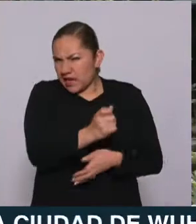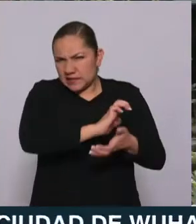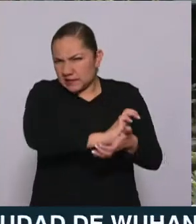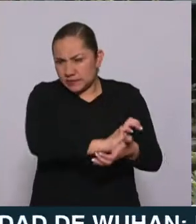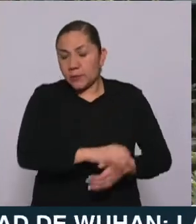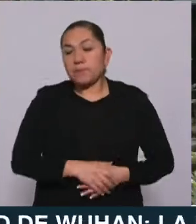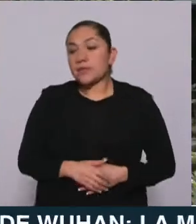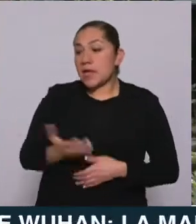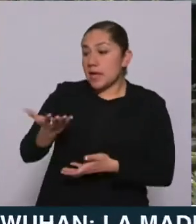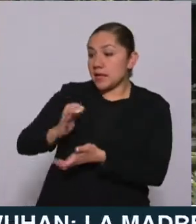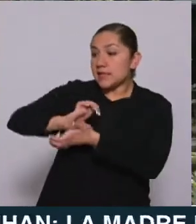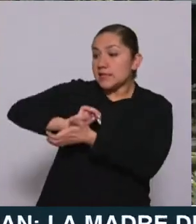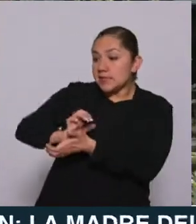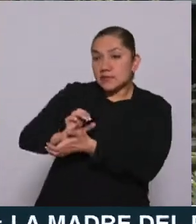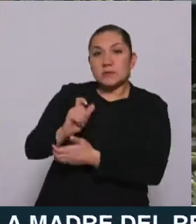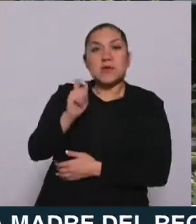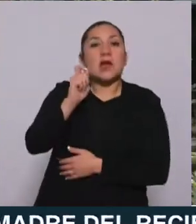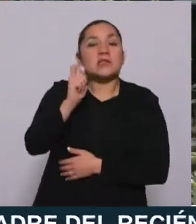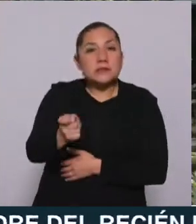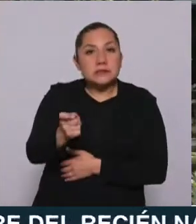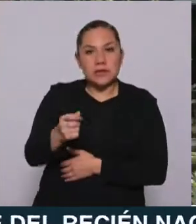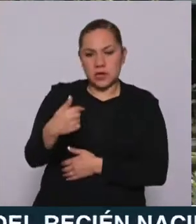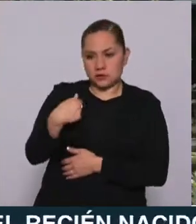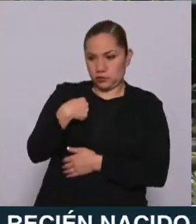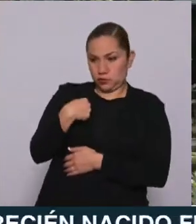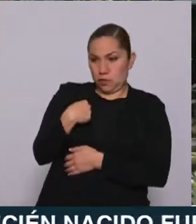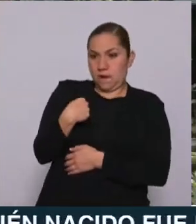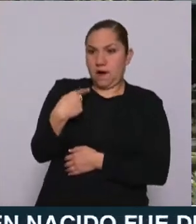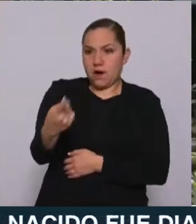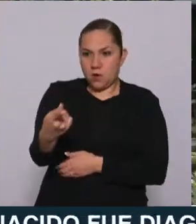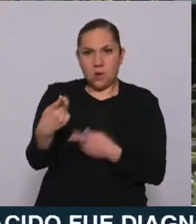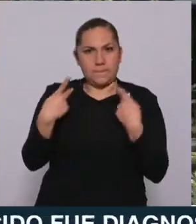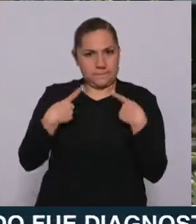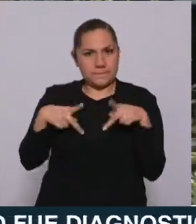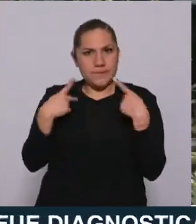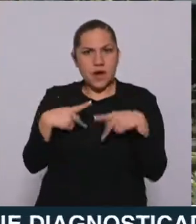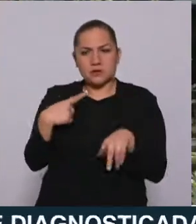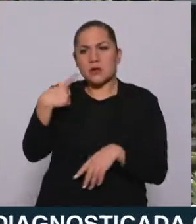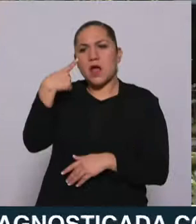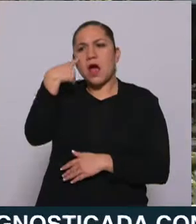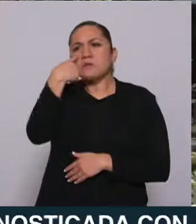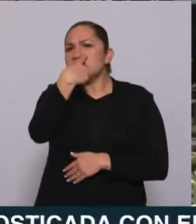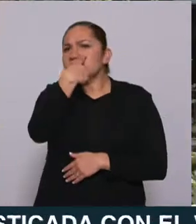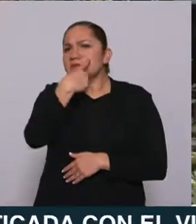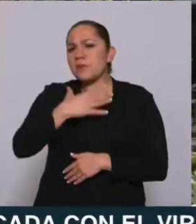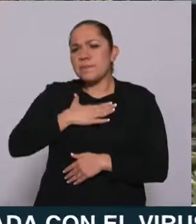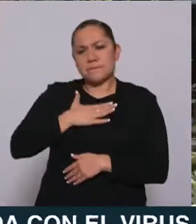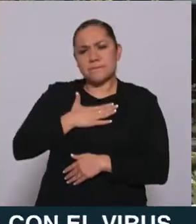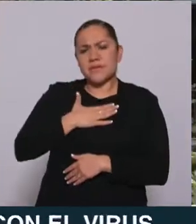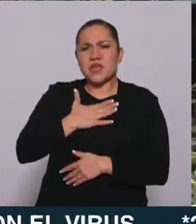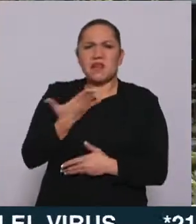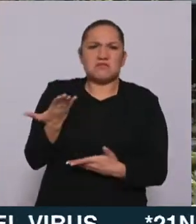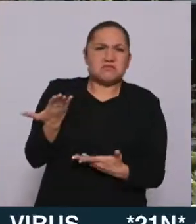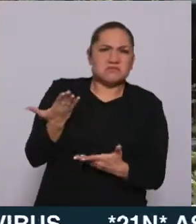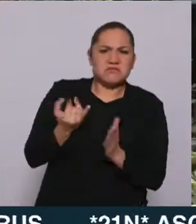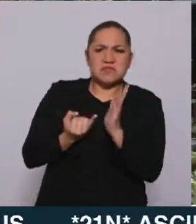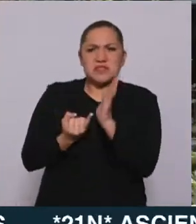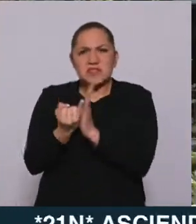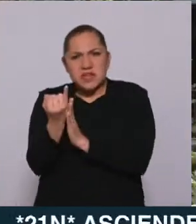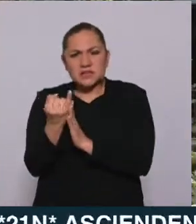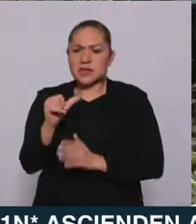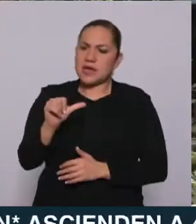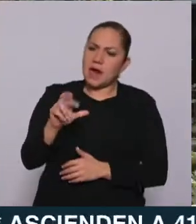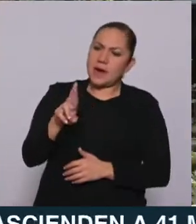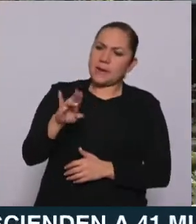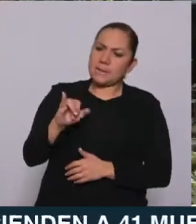trato diferente, arbitrario. Arbitrario lo subrayo porque es justamente la palabra clave para poder determinar si estamos ante un